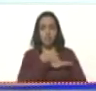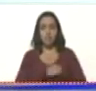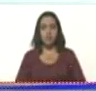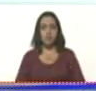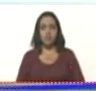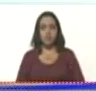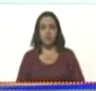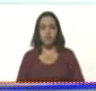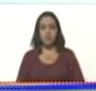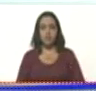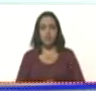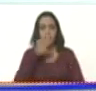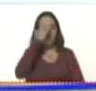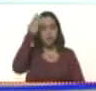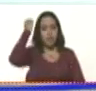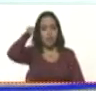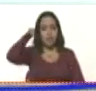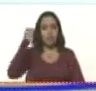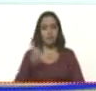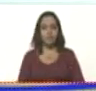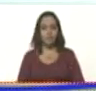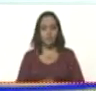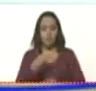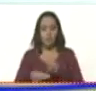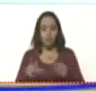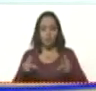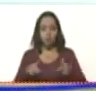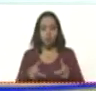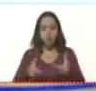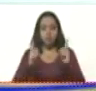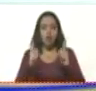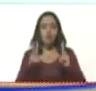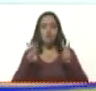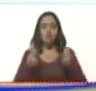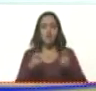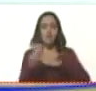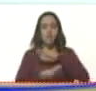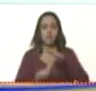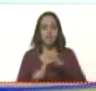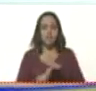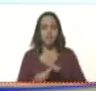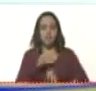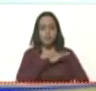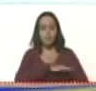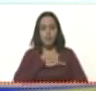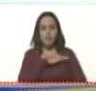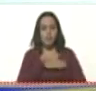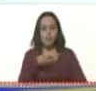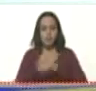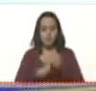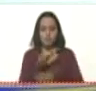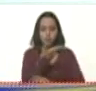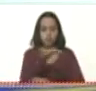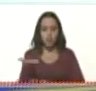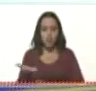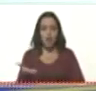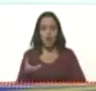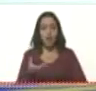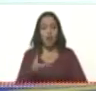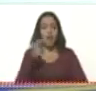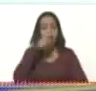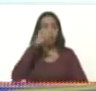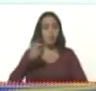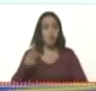Generalísimo Francisco de Miranda. Vamos a inaugurar esta nueva base de misiones que viene a servir al pueblo de Petare,